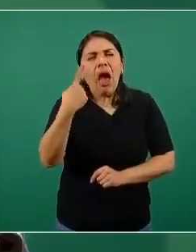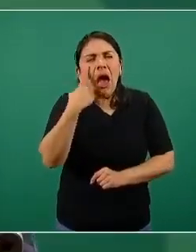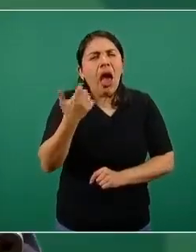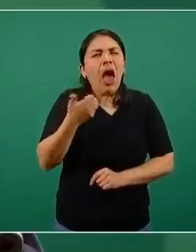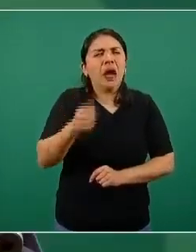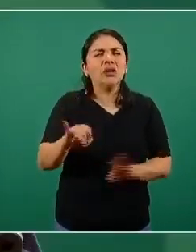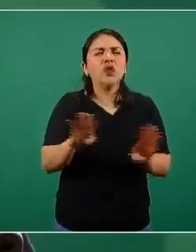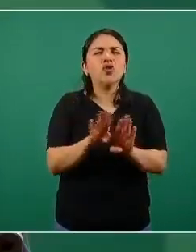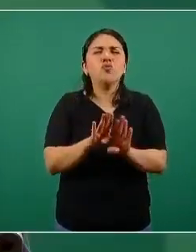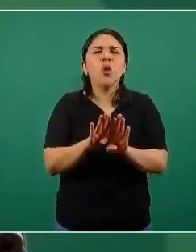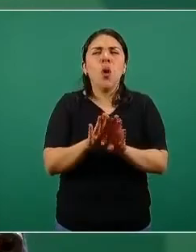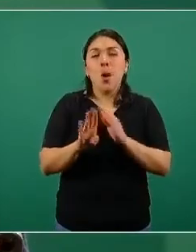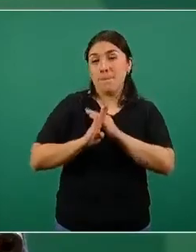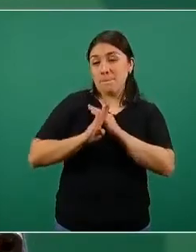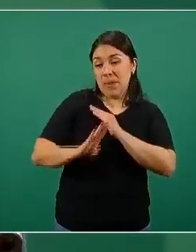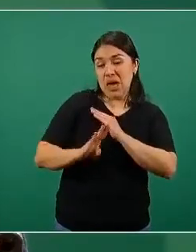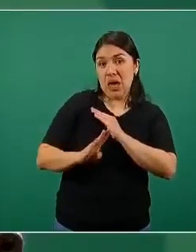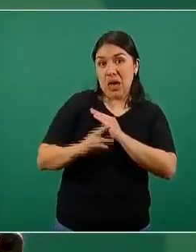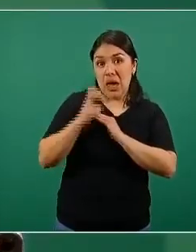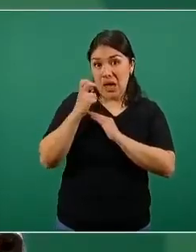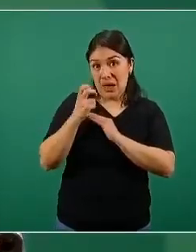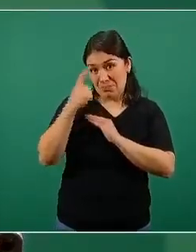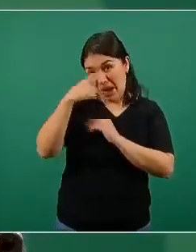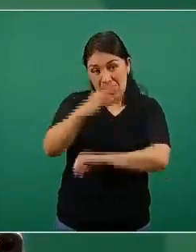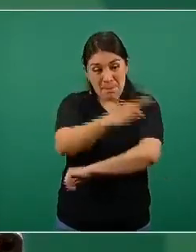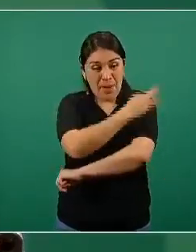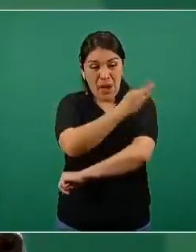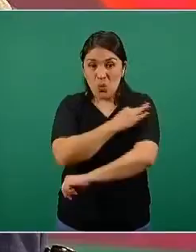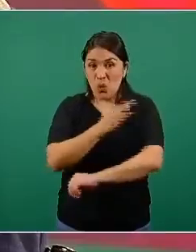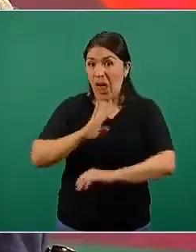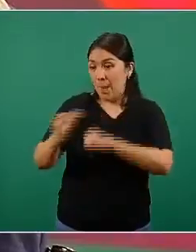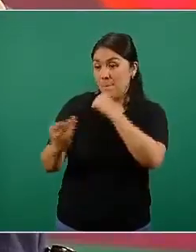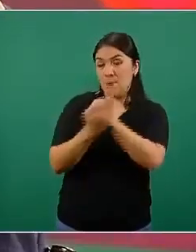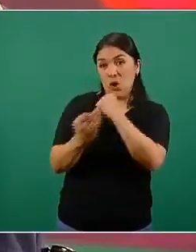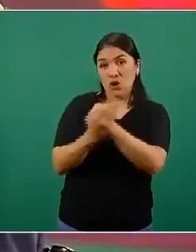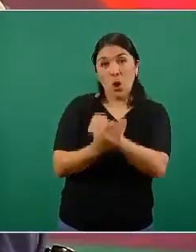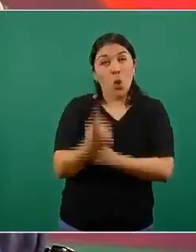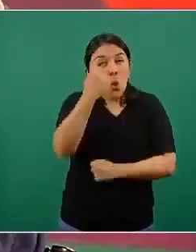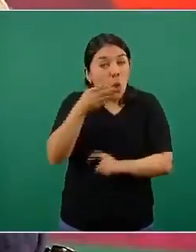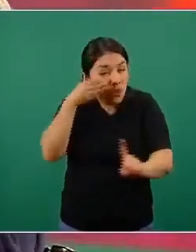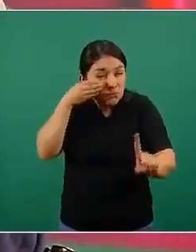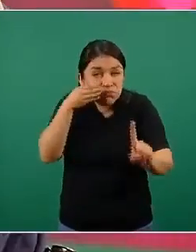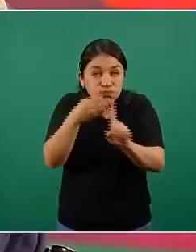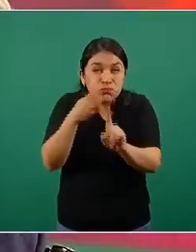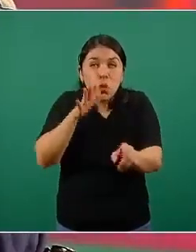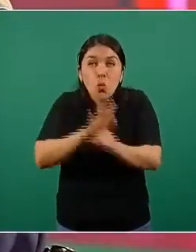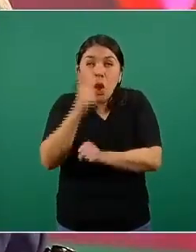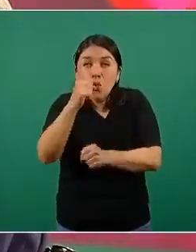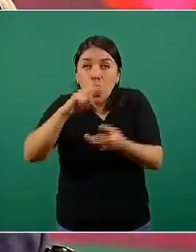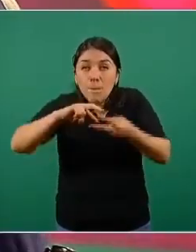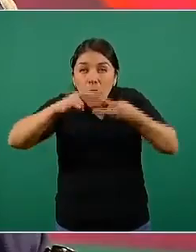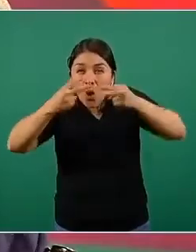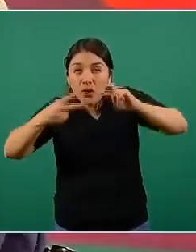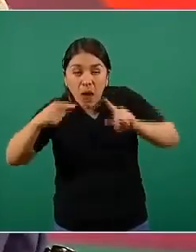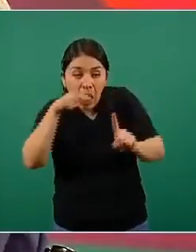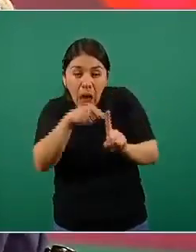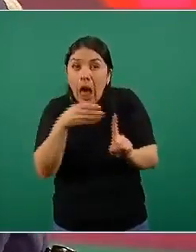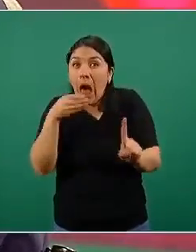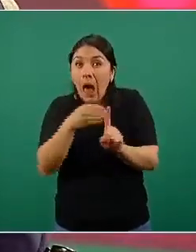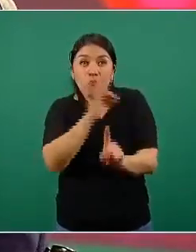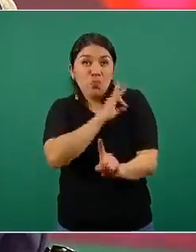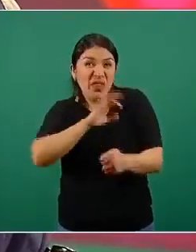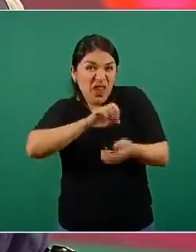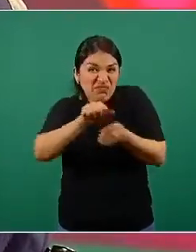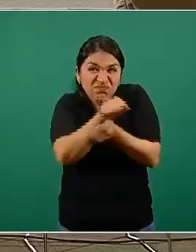una acción, no es tan específica para una proteína tan específica. Es una acción que se puede